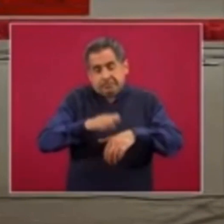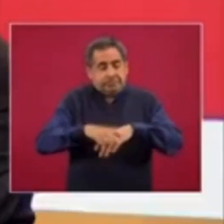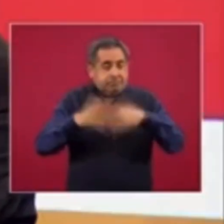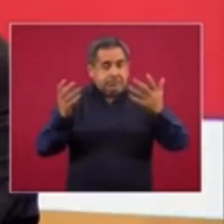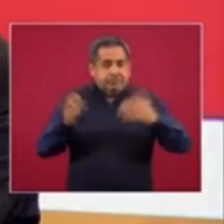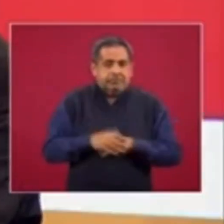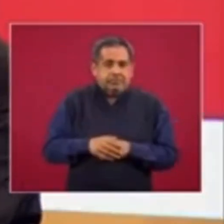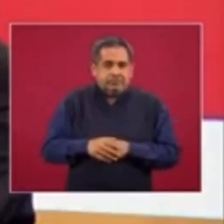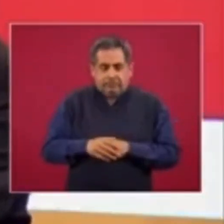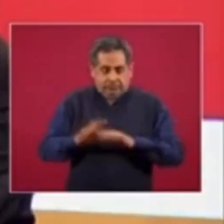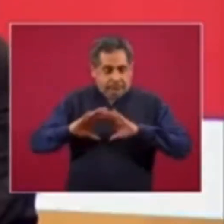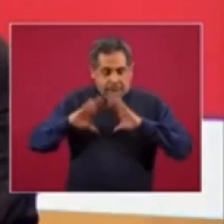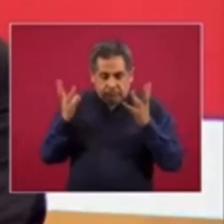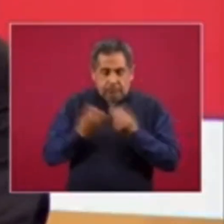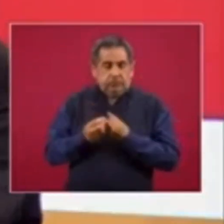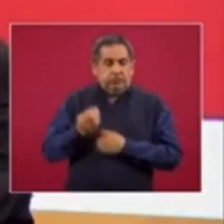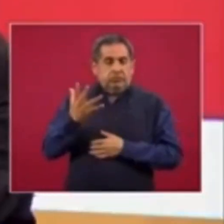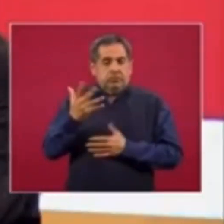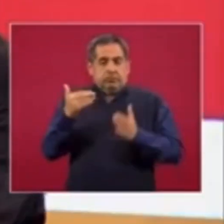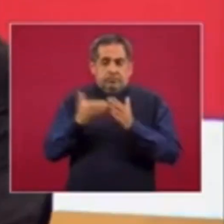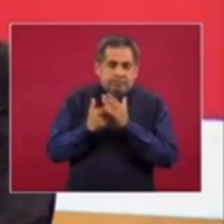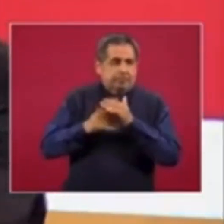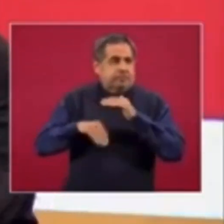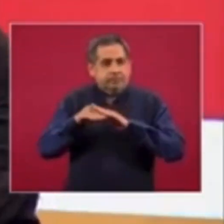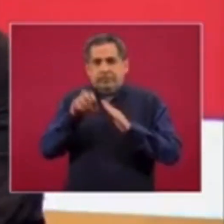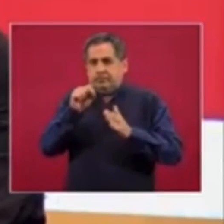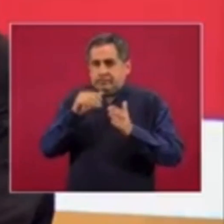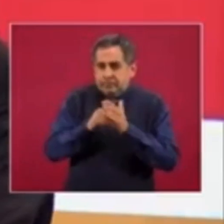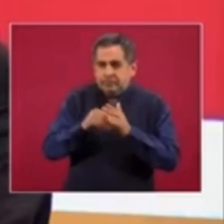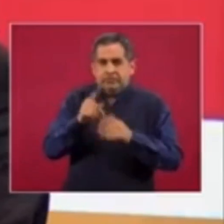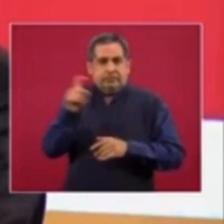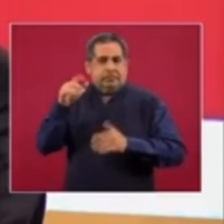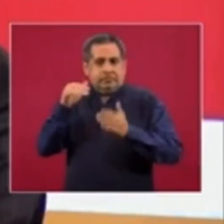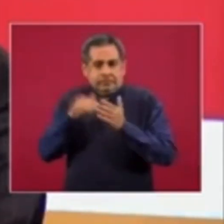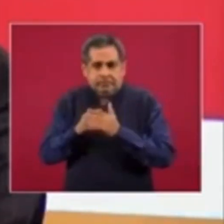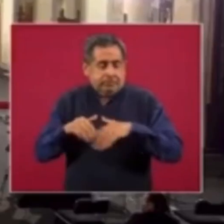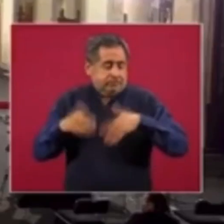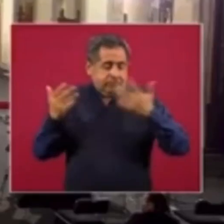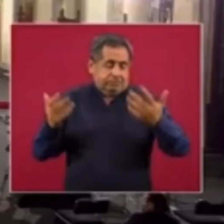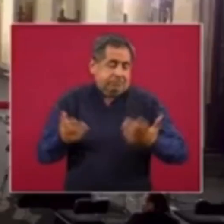cifra redonda. Cuando llegamos a 50,000, cuando llegamos a 60,000, cuando llegamos a 100,000,